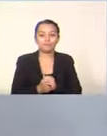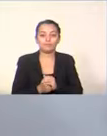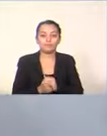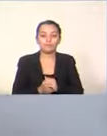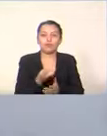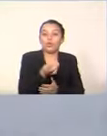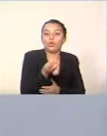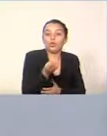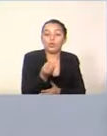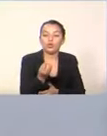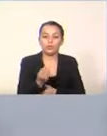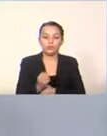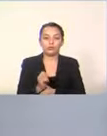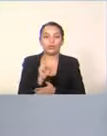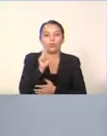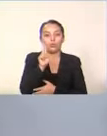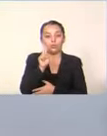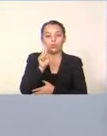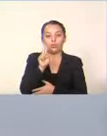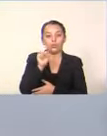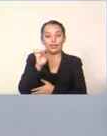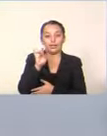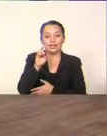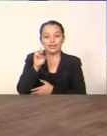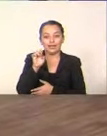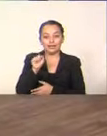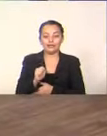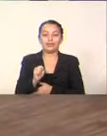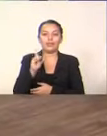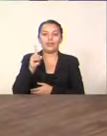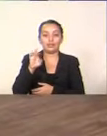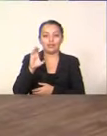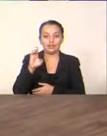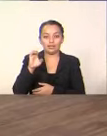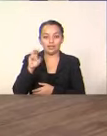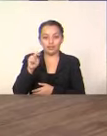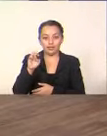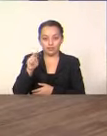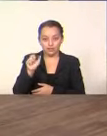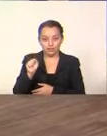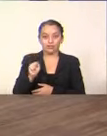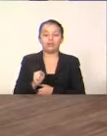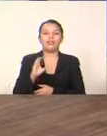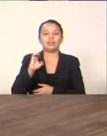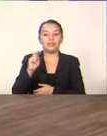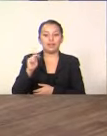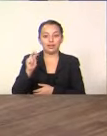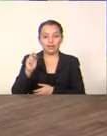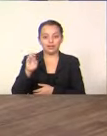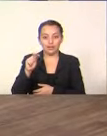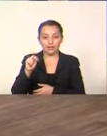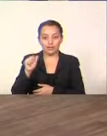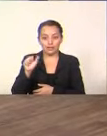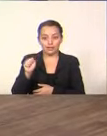las decenas y en este caso centenas. Entonces es la tabla de valor posicional, ¿verdad? Utilizaremos la tabla de valor posicional. Excelente.